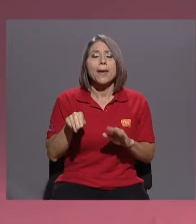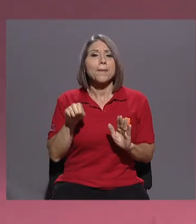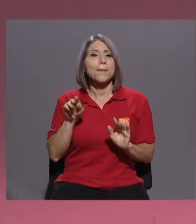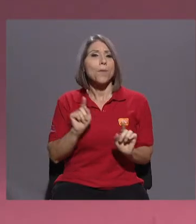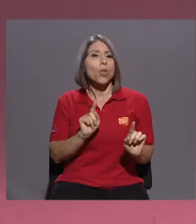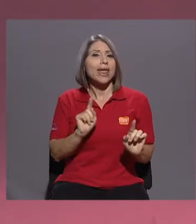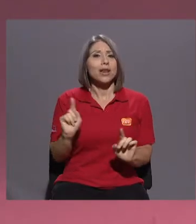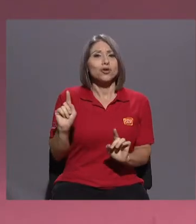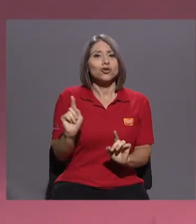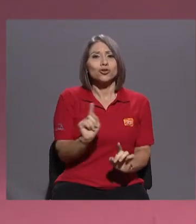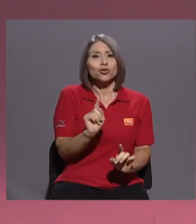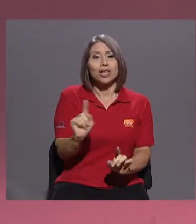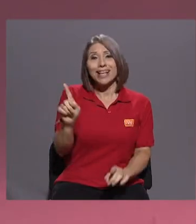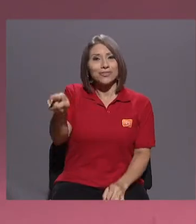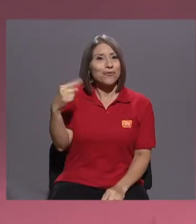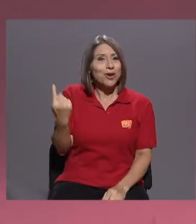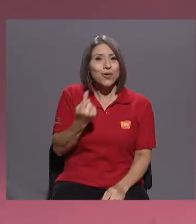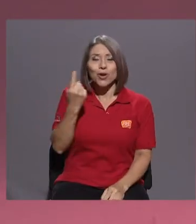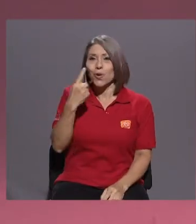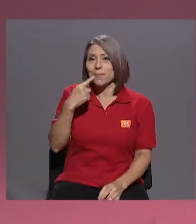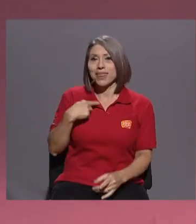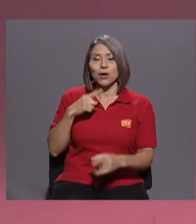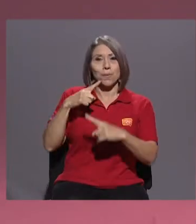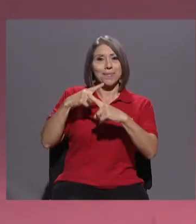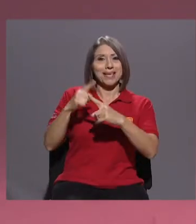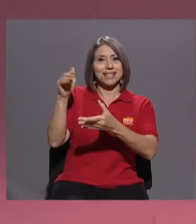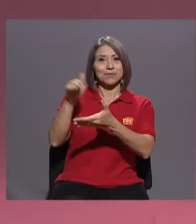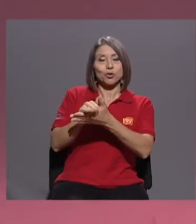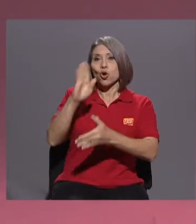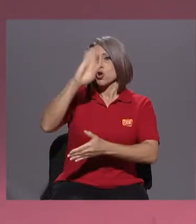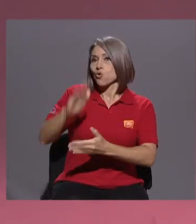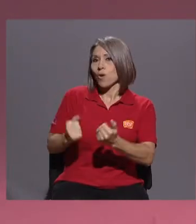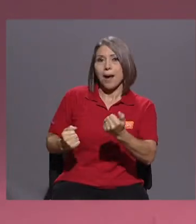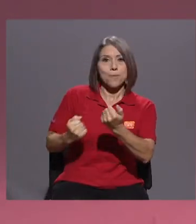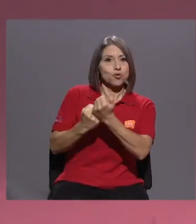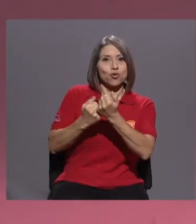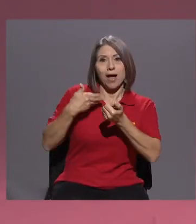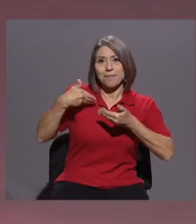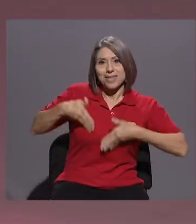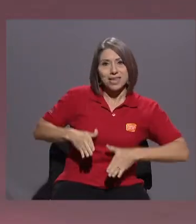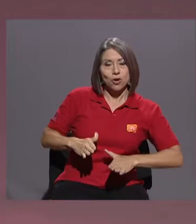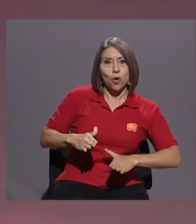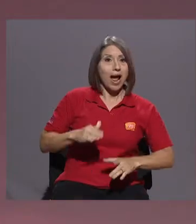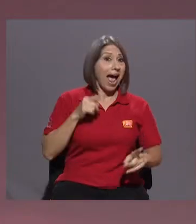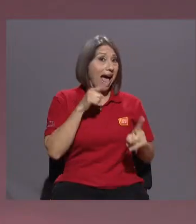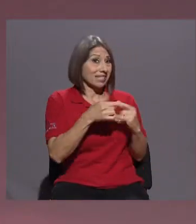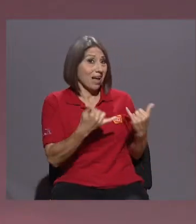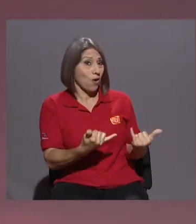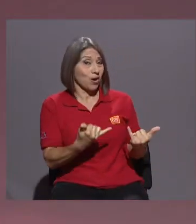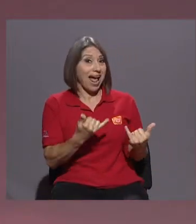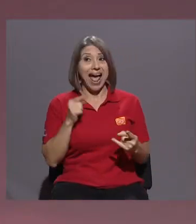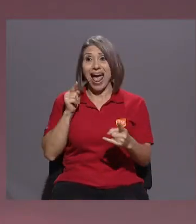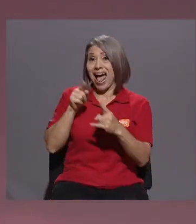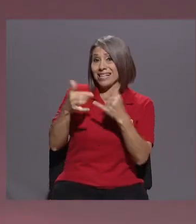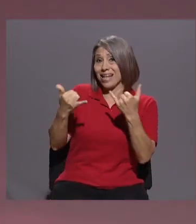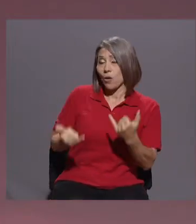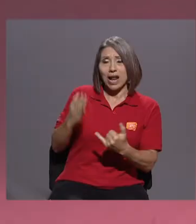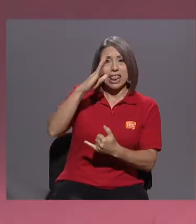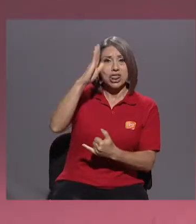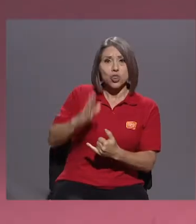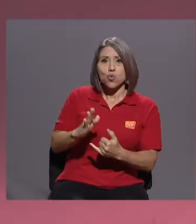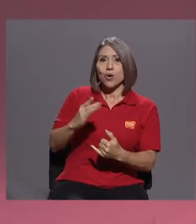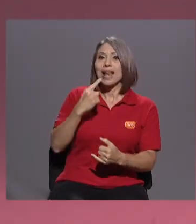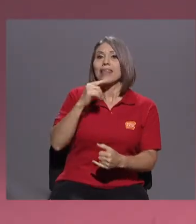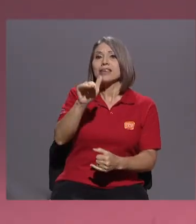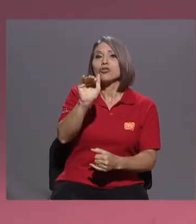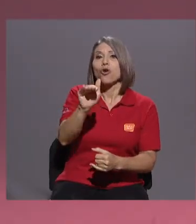de modelos? Eso fue lo único Que me dijo Mi exesposo Nunca apoyó A mi hijo Eso sí Hasta la fecha Hasta la fecha Nunca ha llegado A decirle